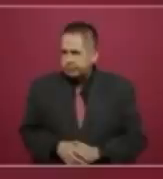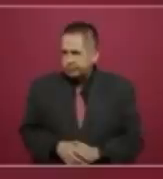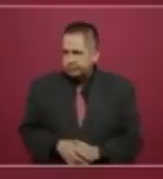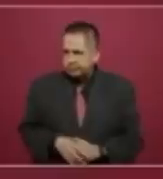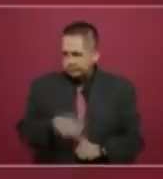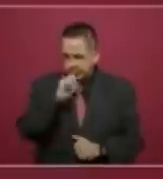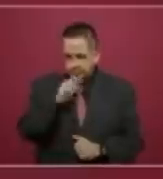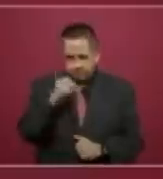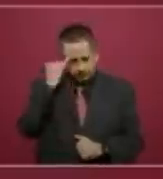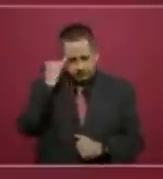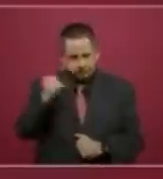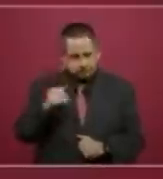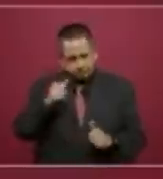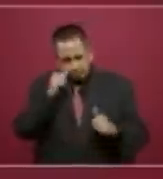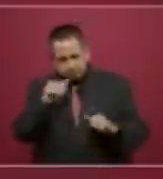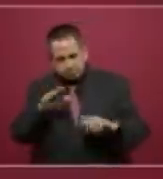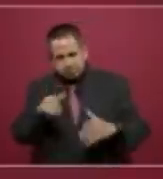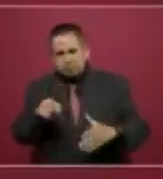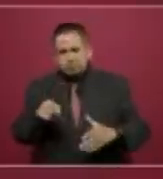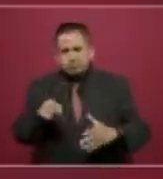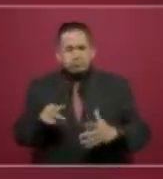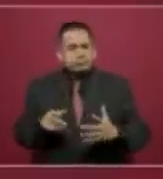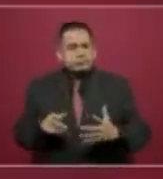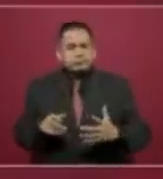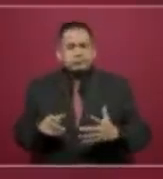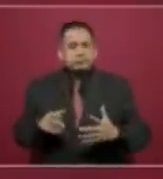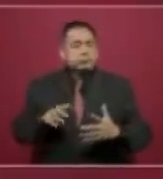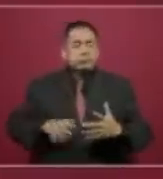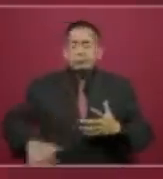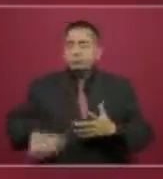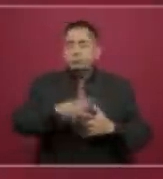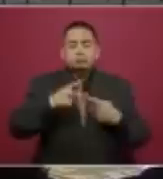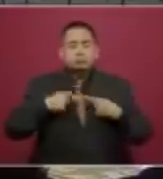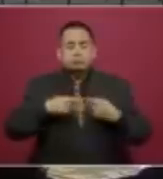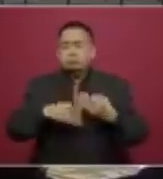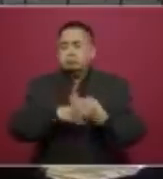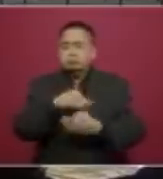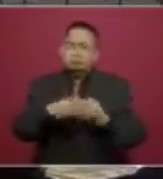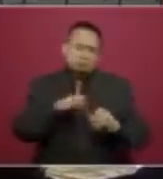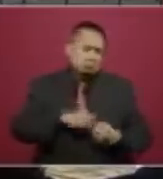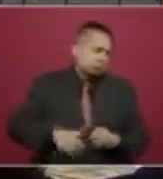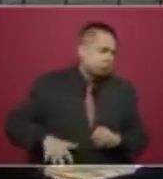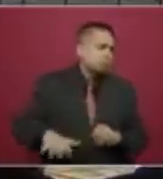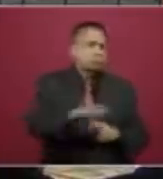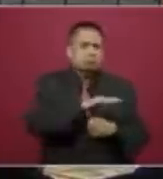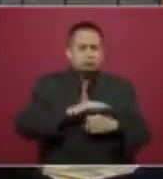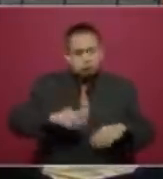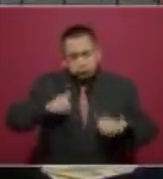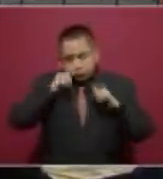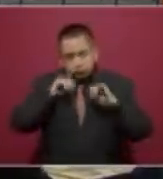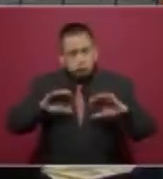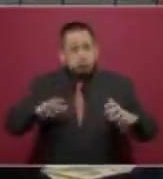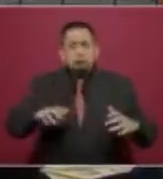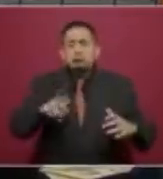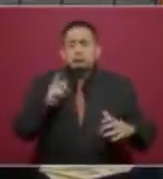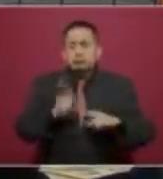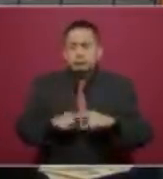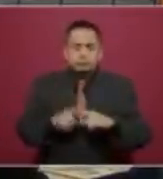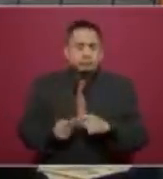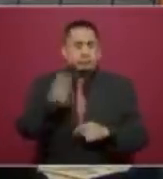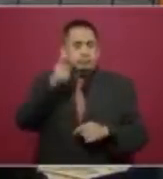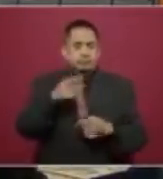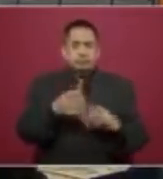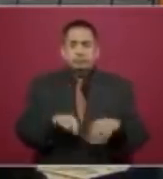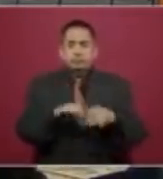Esa atención a todo el pueblo, dándole preferencia a la gente